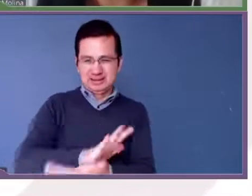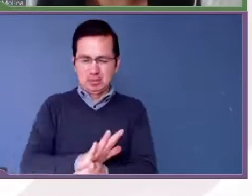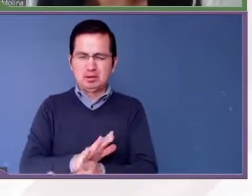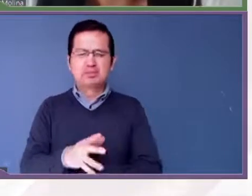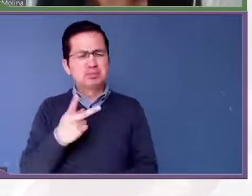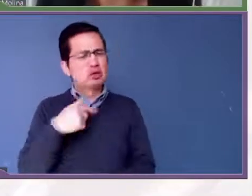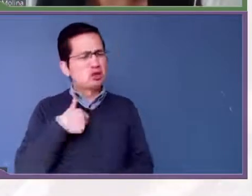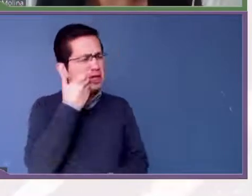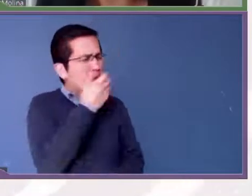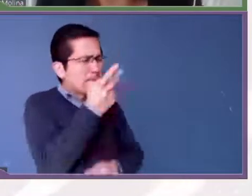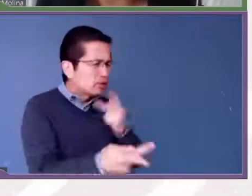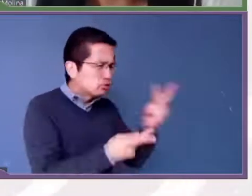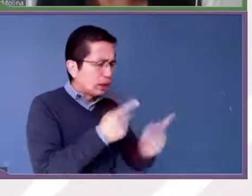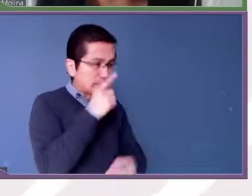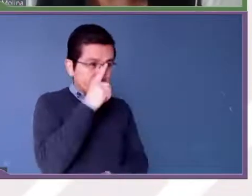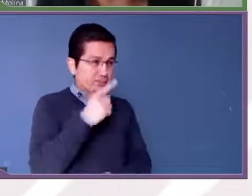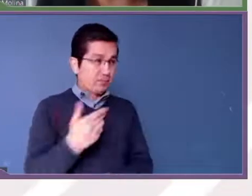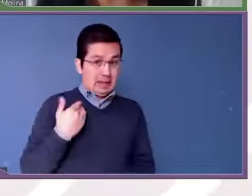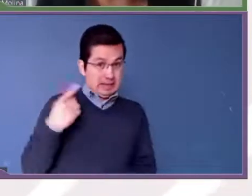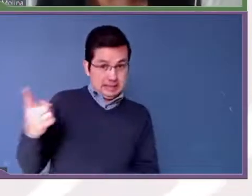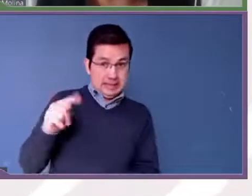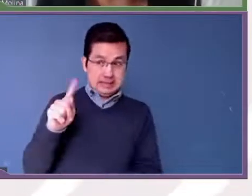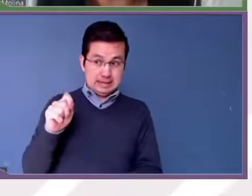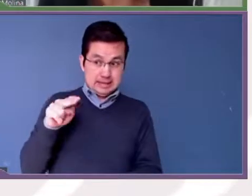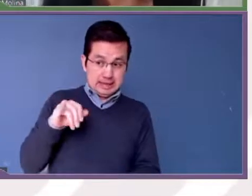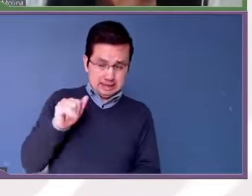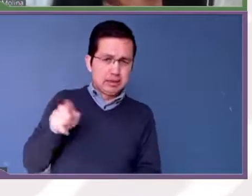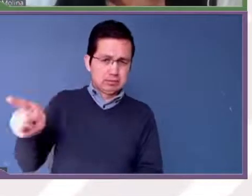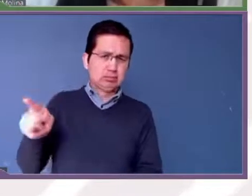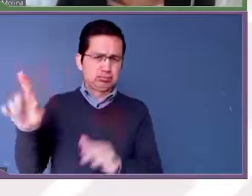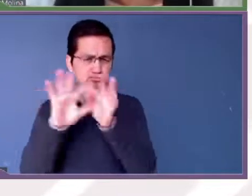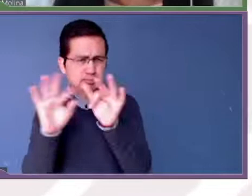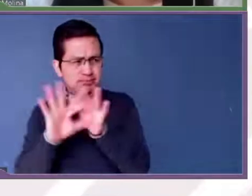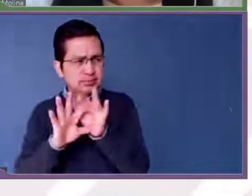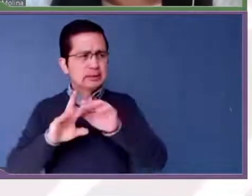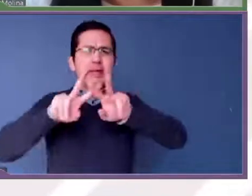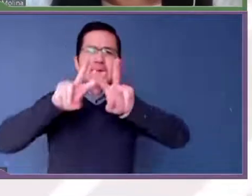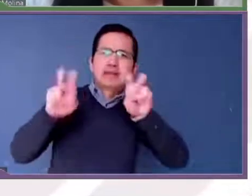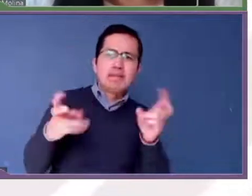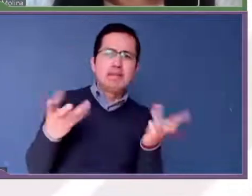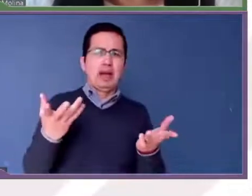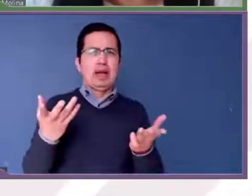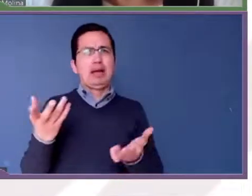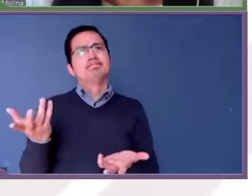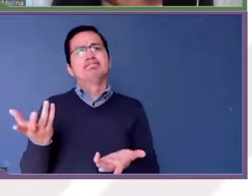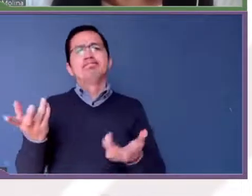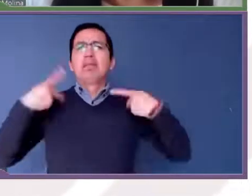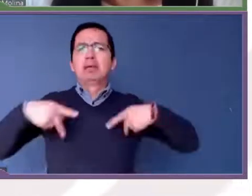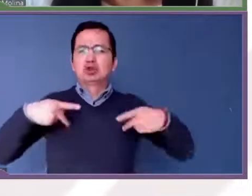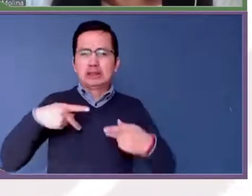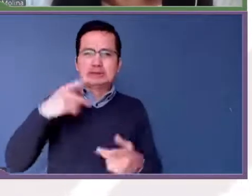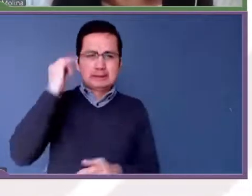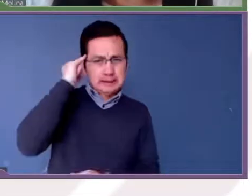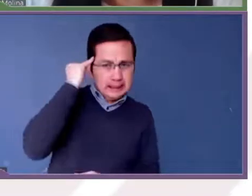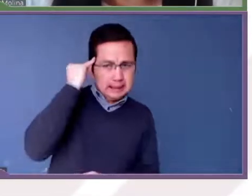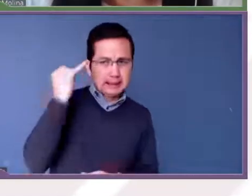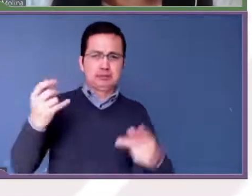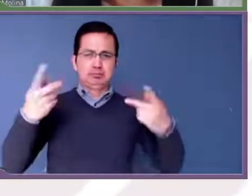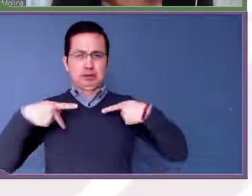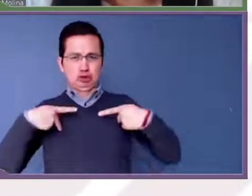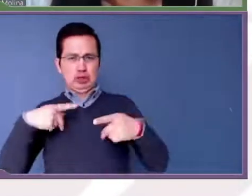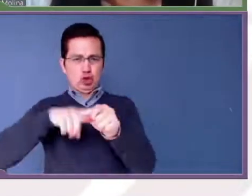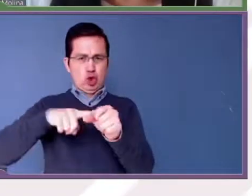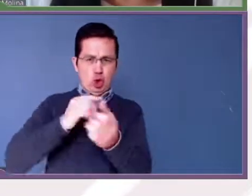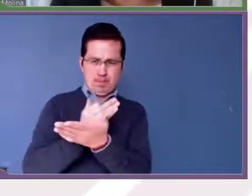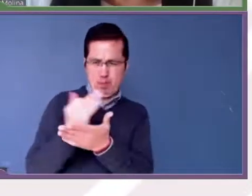lo que nos está comentando ahorita Tatiana con el tema de personas indígenas, tonalidad de piel, etcétera. ¿Cómo ves tú y